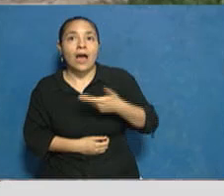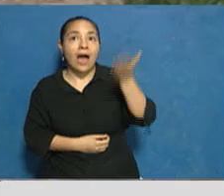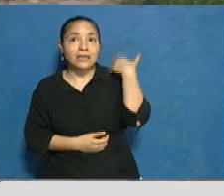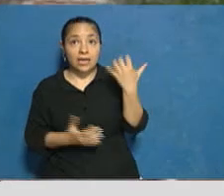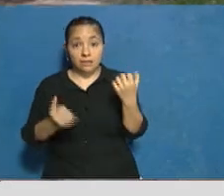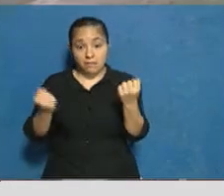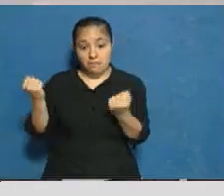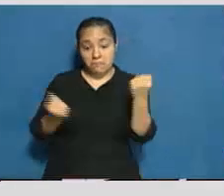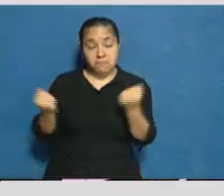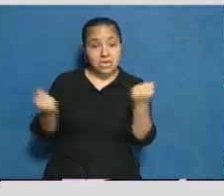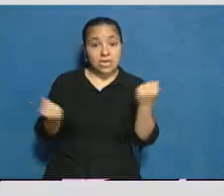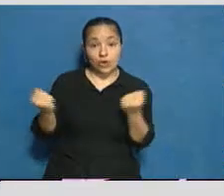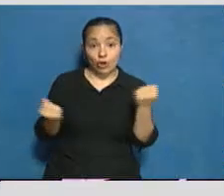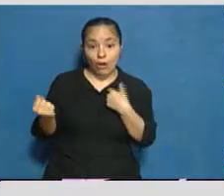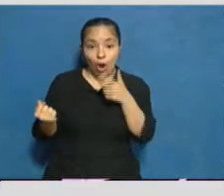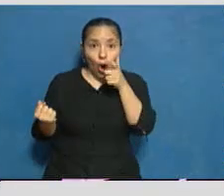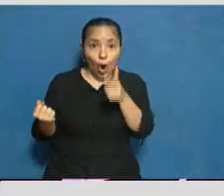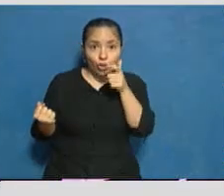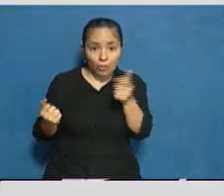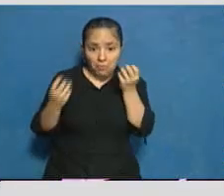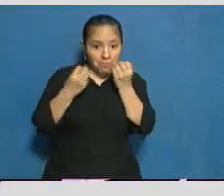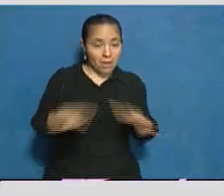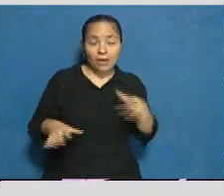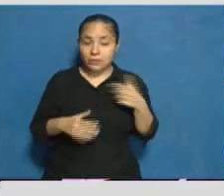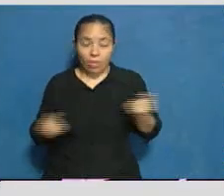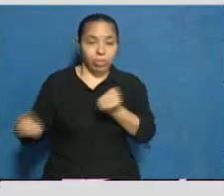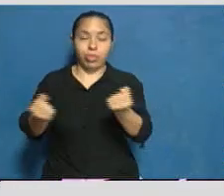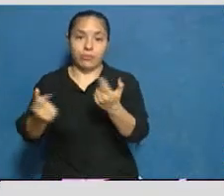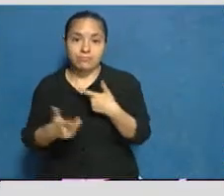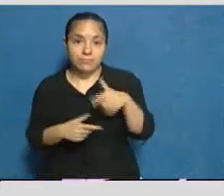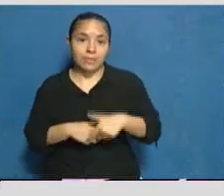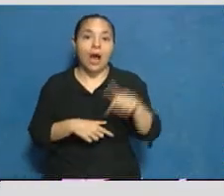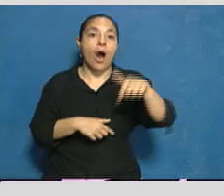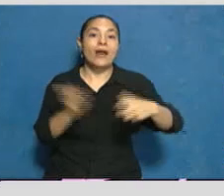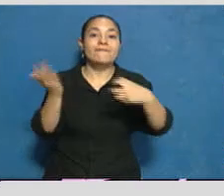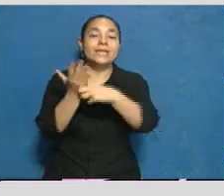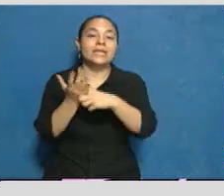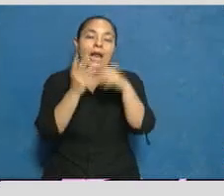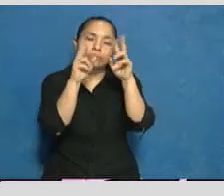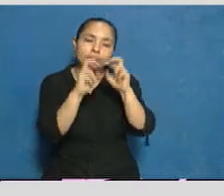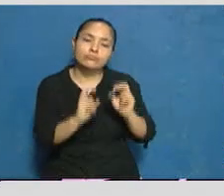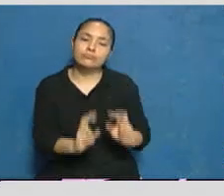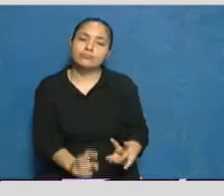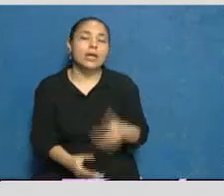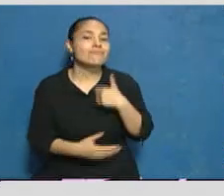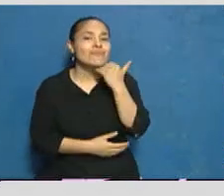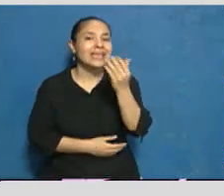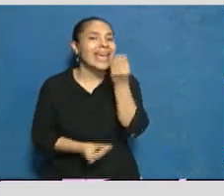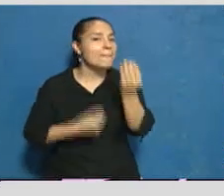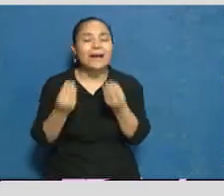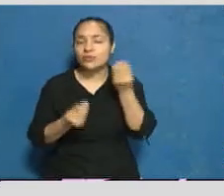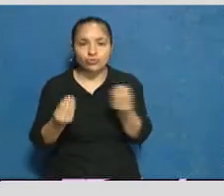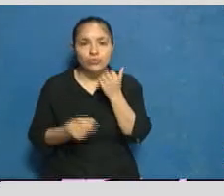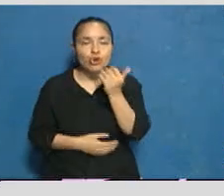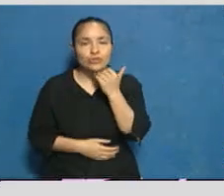de este rodado. Están investigando las causas. El fiscal Yunta es el que está a cargo de esta investigación. Aún no logran determinar qué fue lo que